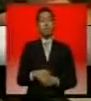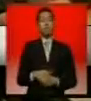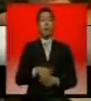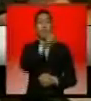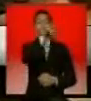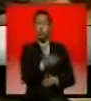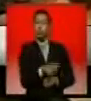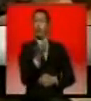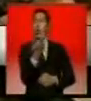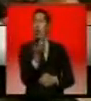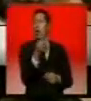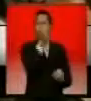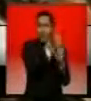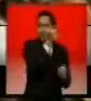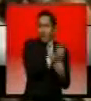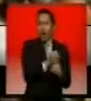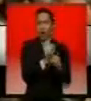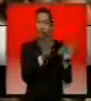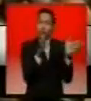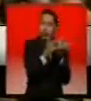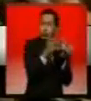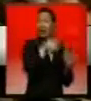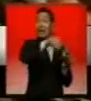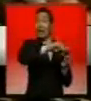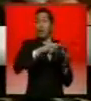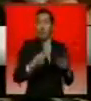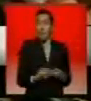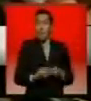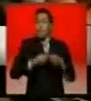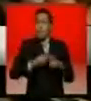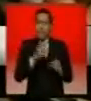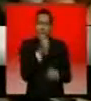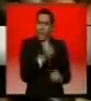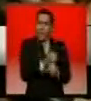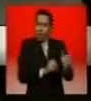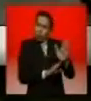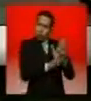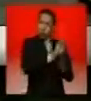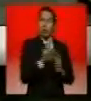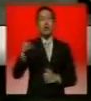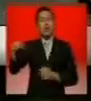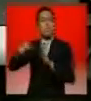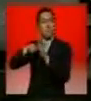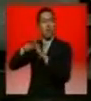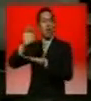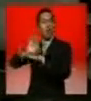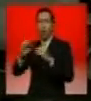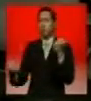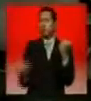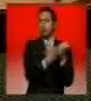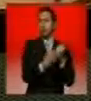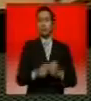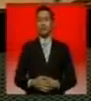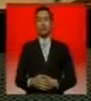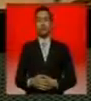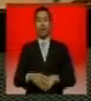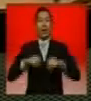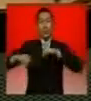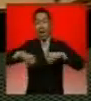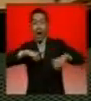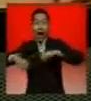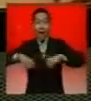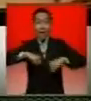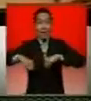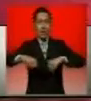más pequeñitos, en volverse a levantar y está la banca pública para apoyarlos. Ban Ecuador simplificó los trámites para que los interesados